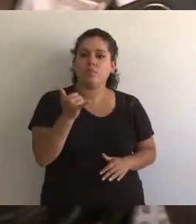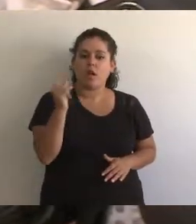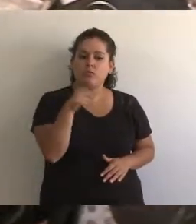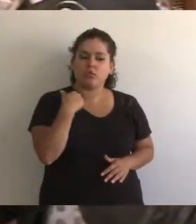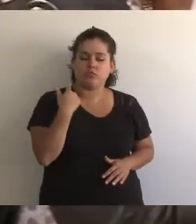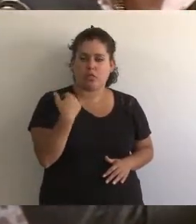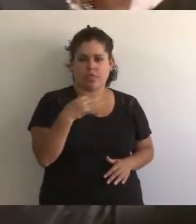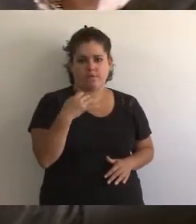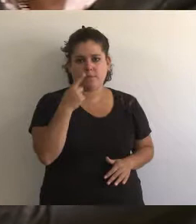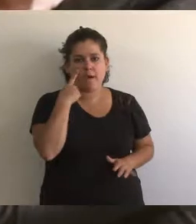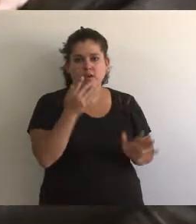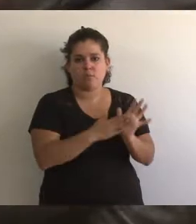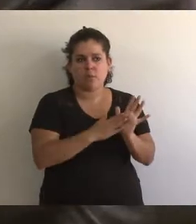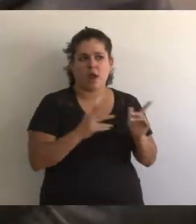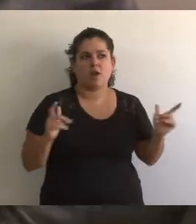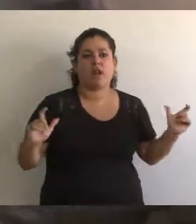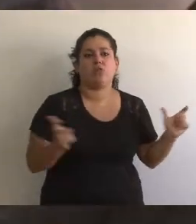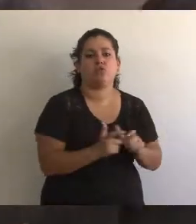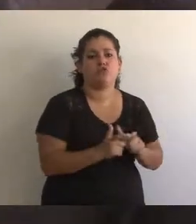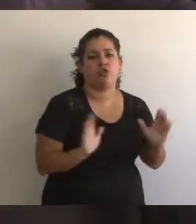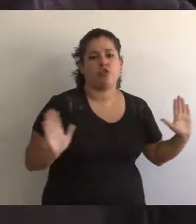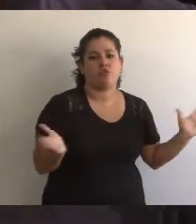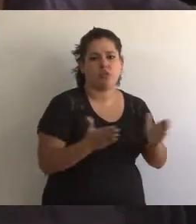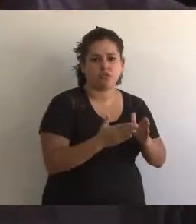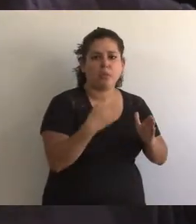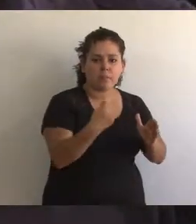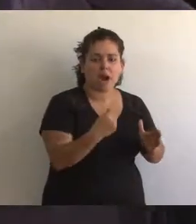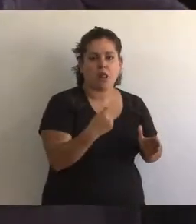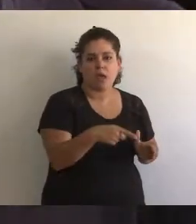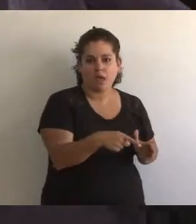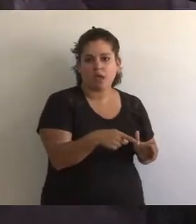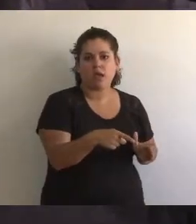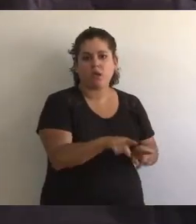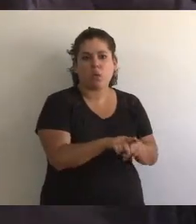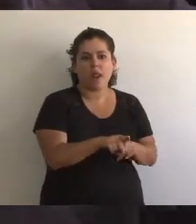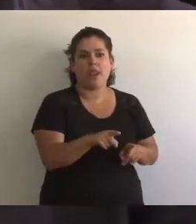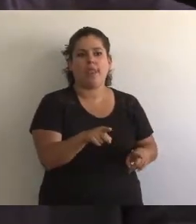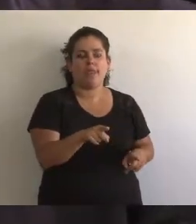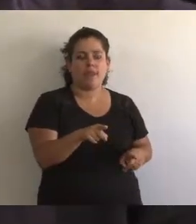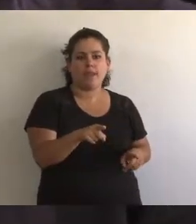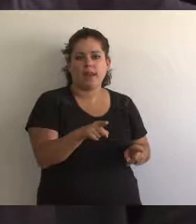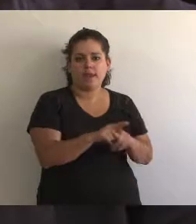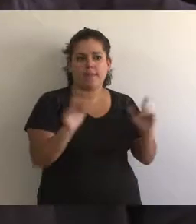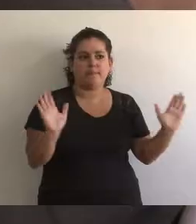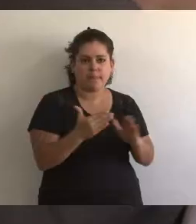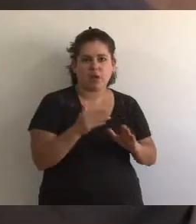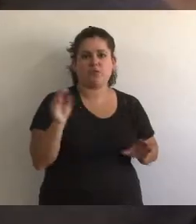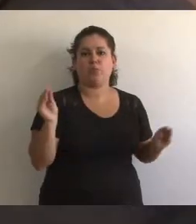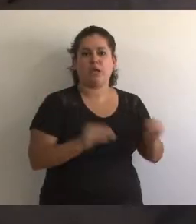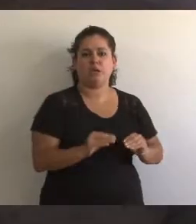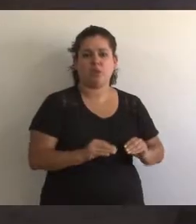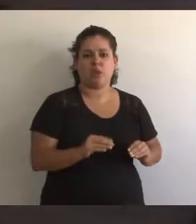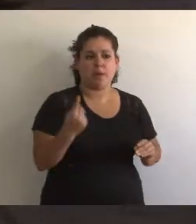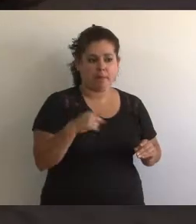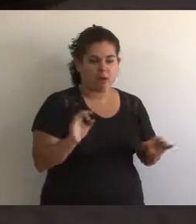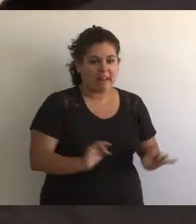que tenemos que procurar, y de eso se trata la reducción, procurar generar menos